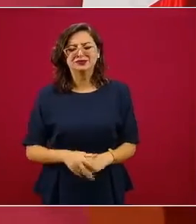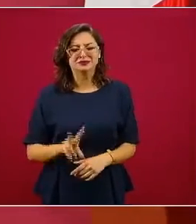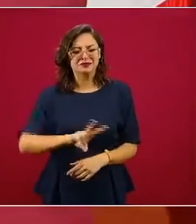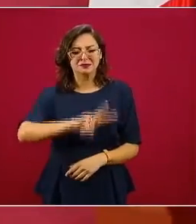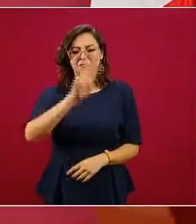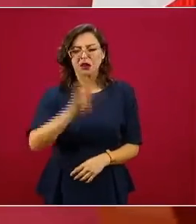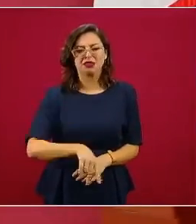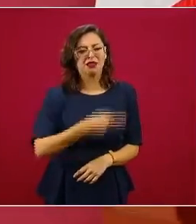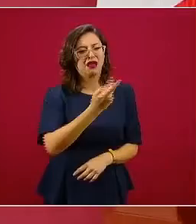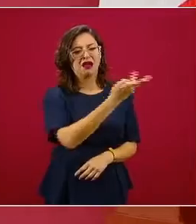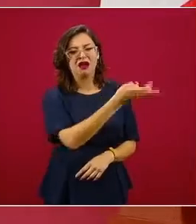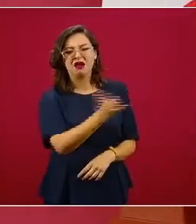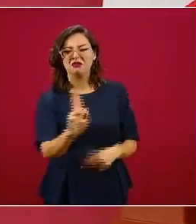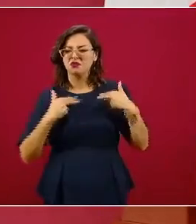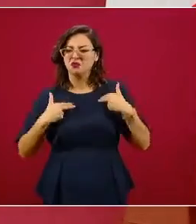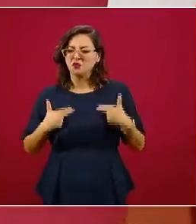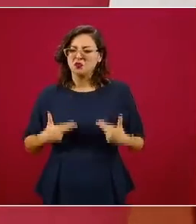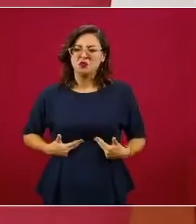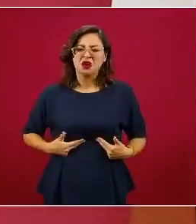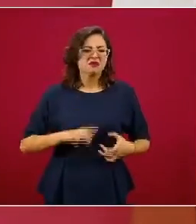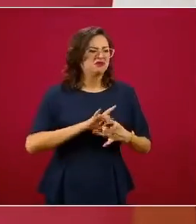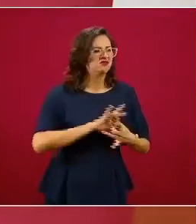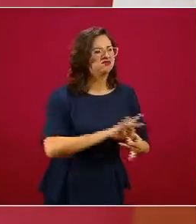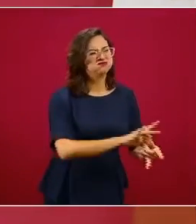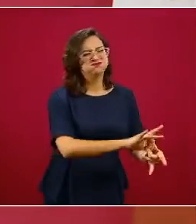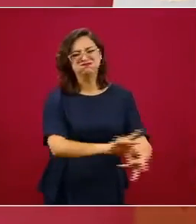profundamente humana lo que hacen,